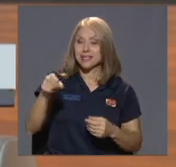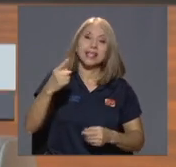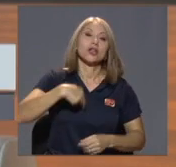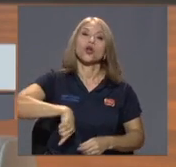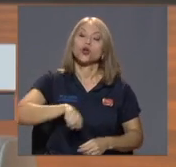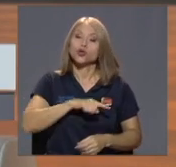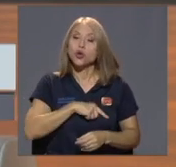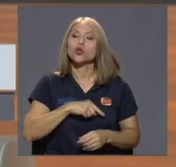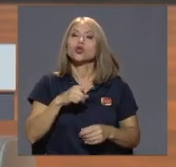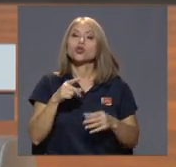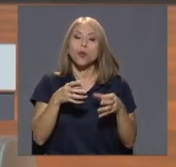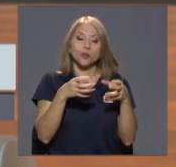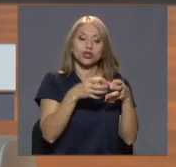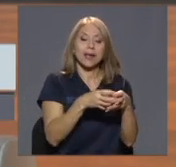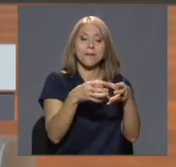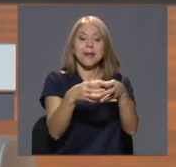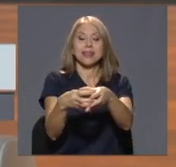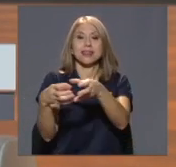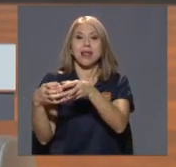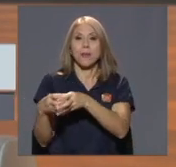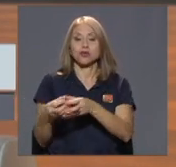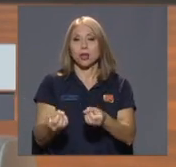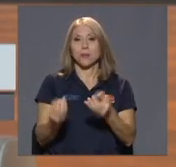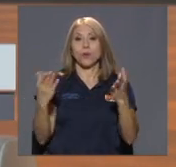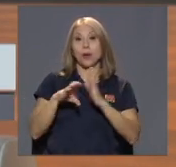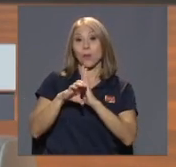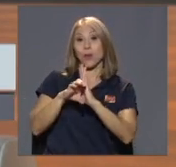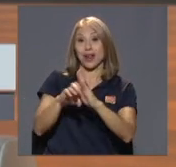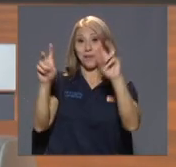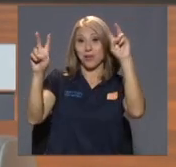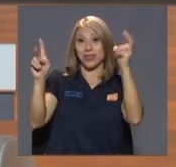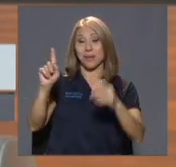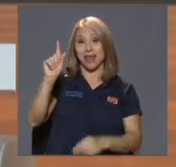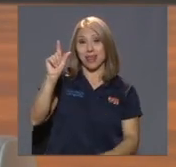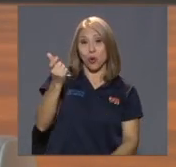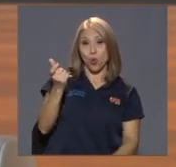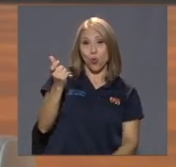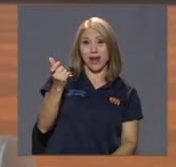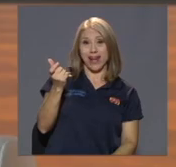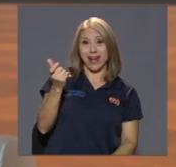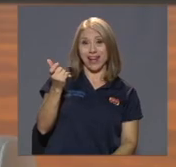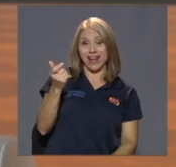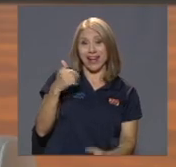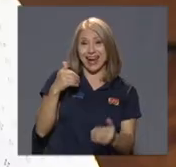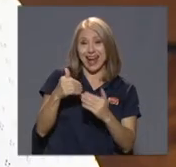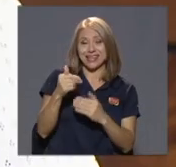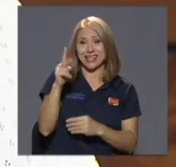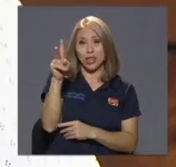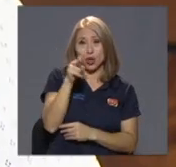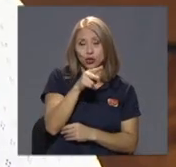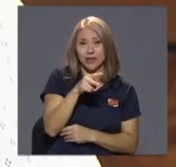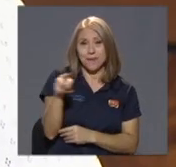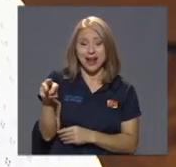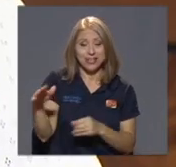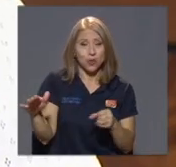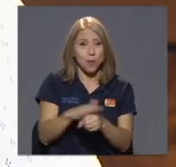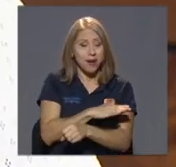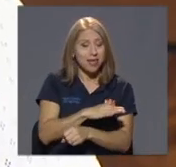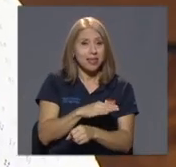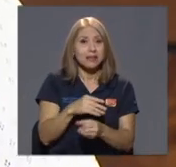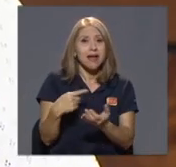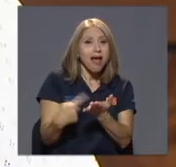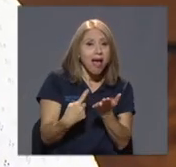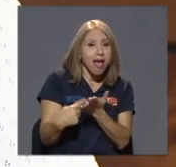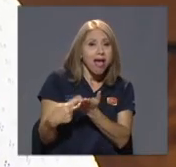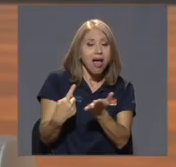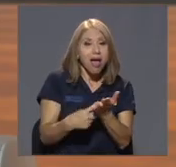público, además, por ejemplo, el tema de Uber estuvo moviéndose casi que 2 semanas completas, que es un tema que le interesa al gran